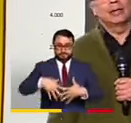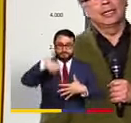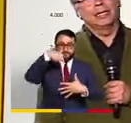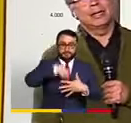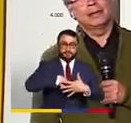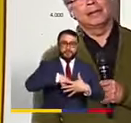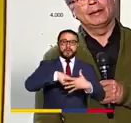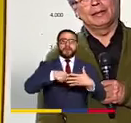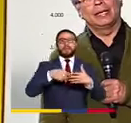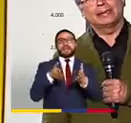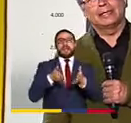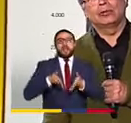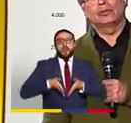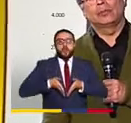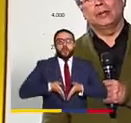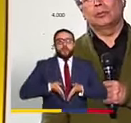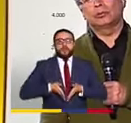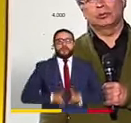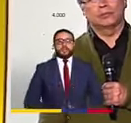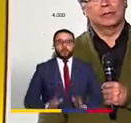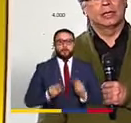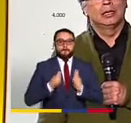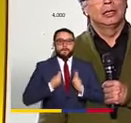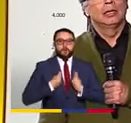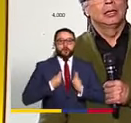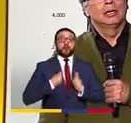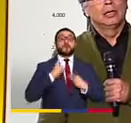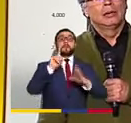por cada 1000 nacidos vivos,